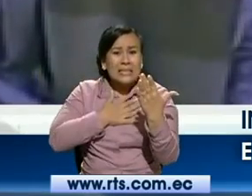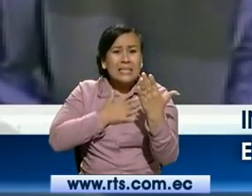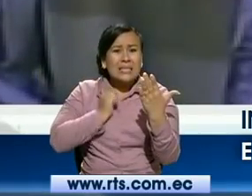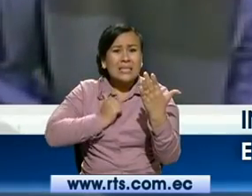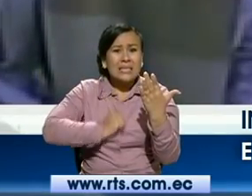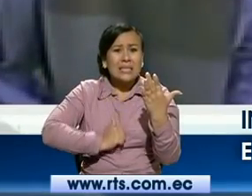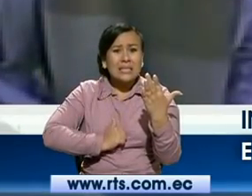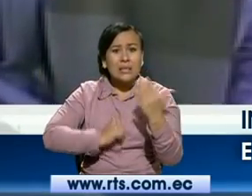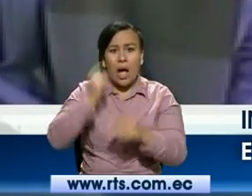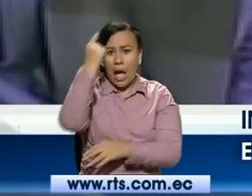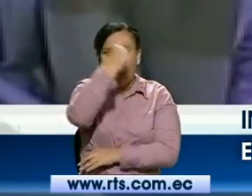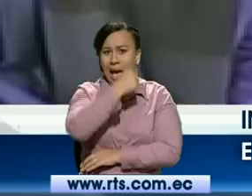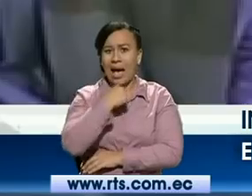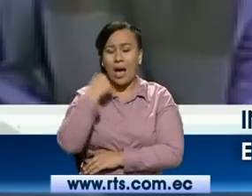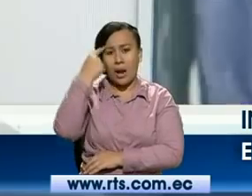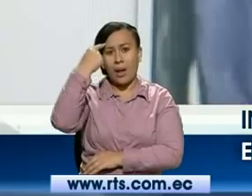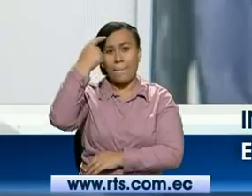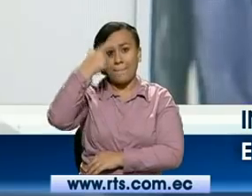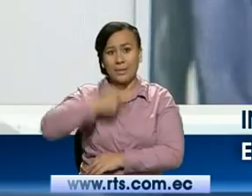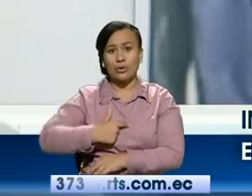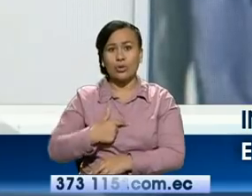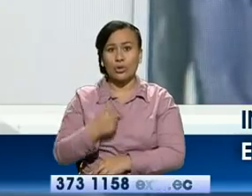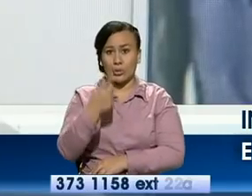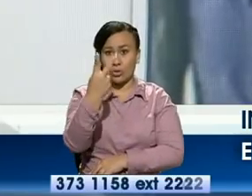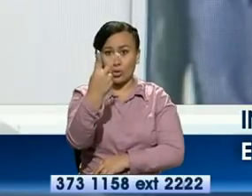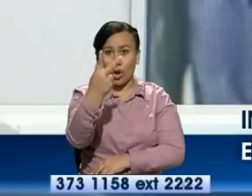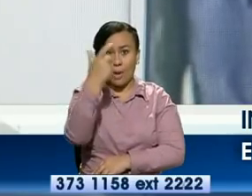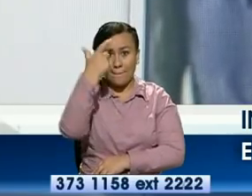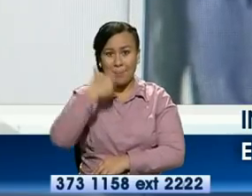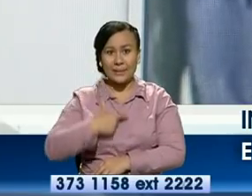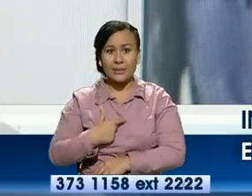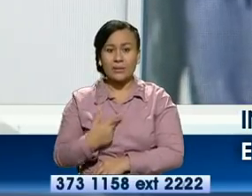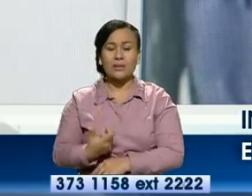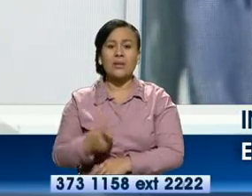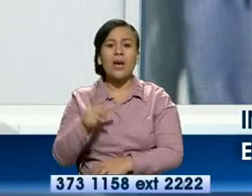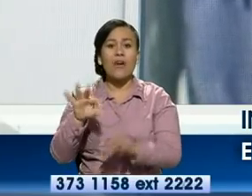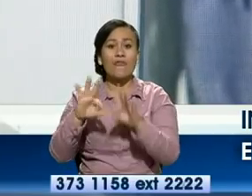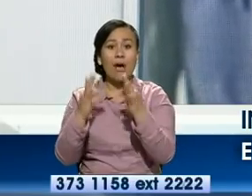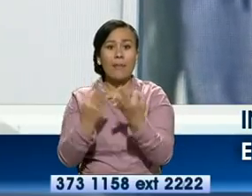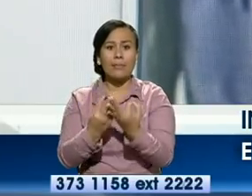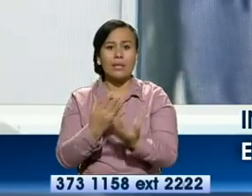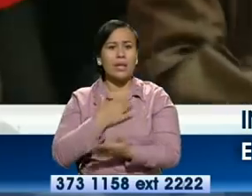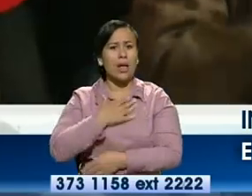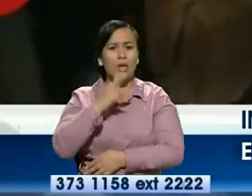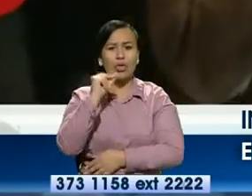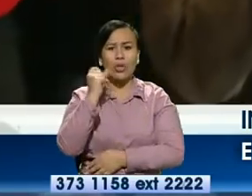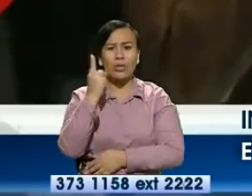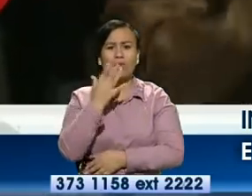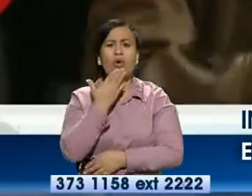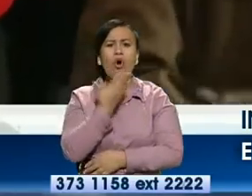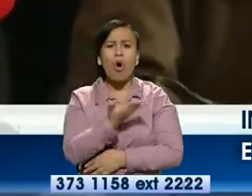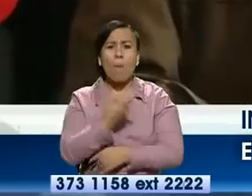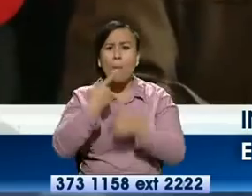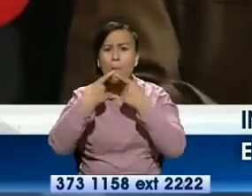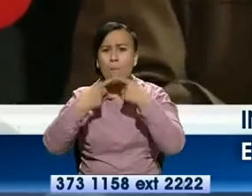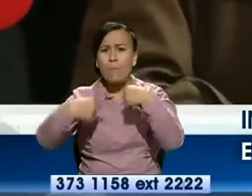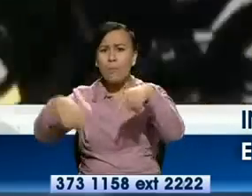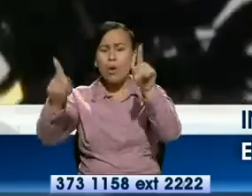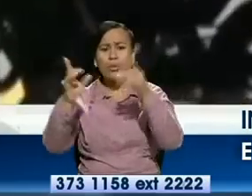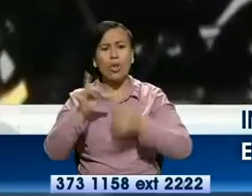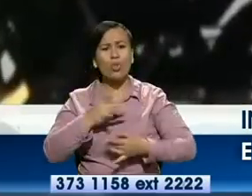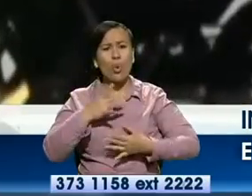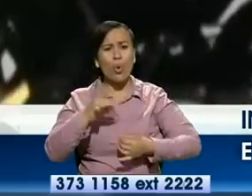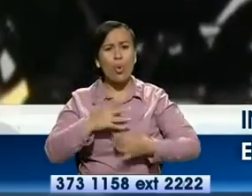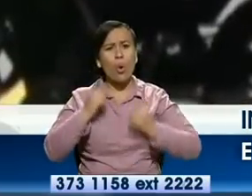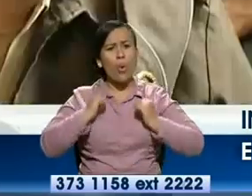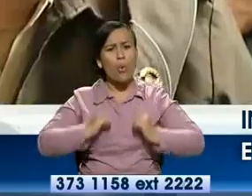violentas. El rostro de la víctima y el victimario son claros. Los allegados del difunto no acaban de entender cómo se jugó con el dolor íntimo